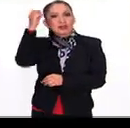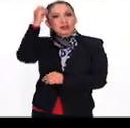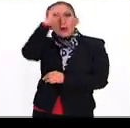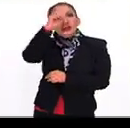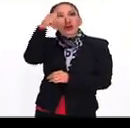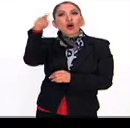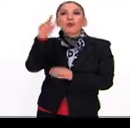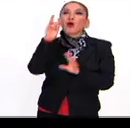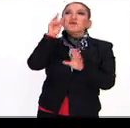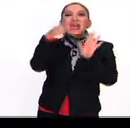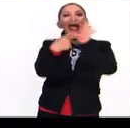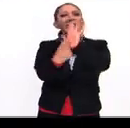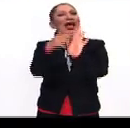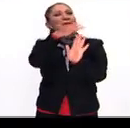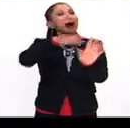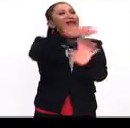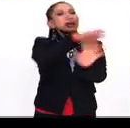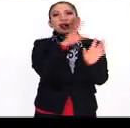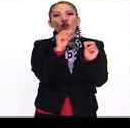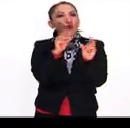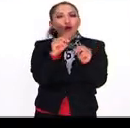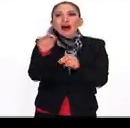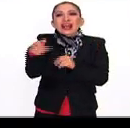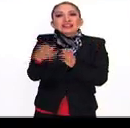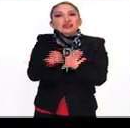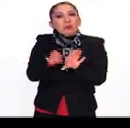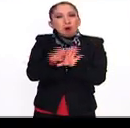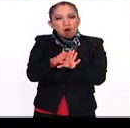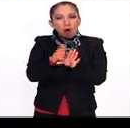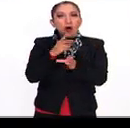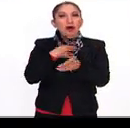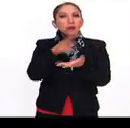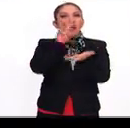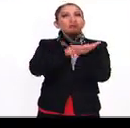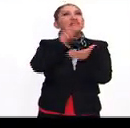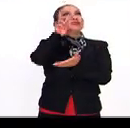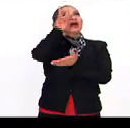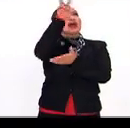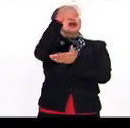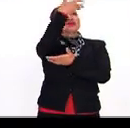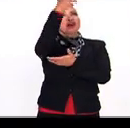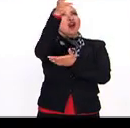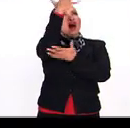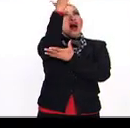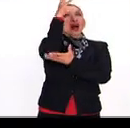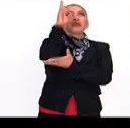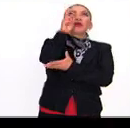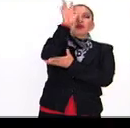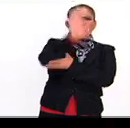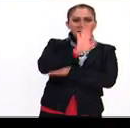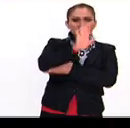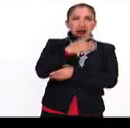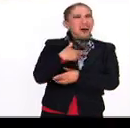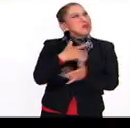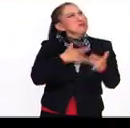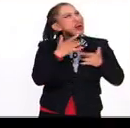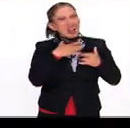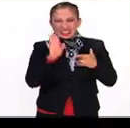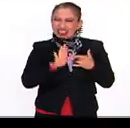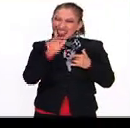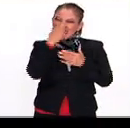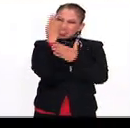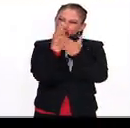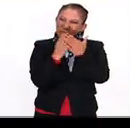estos paisajes, sino a veces uno tiene la impresión de que está acostado mirando hacia arriba, hacia un árbol, estamos abajo de un árbol,